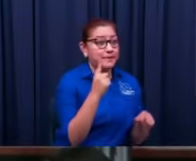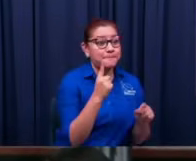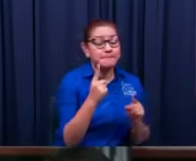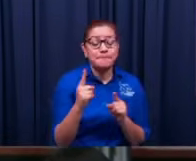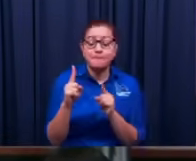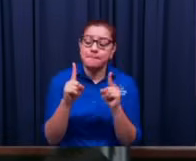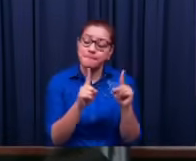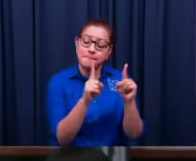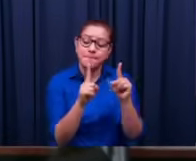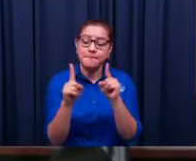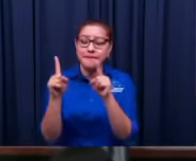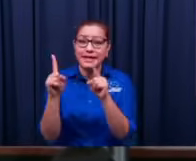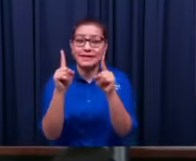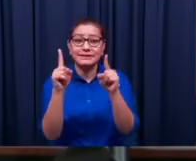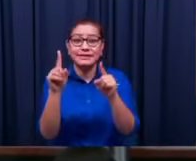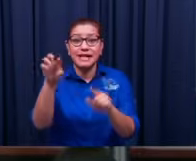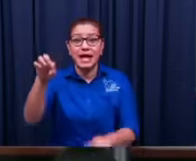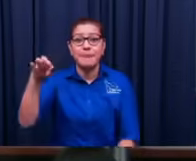con todos